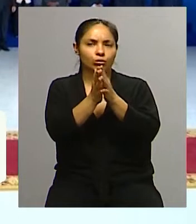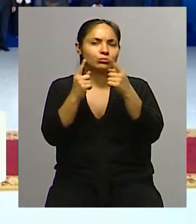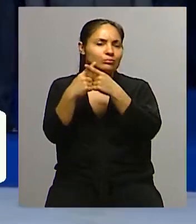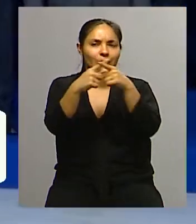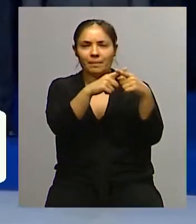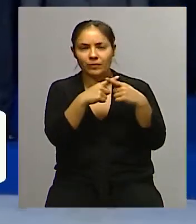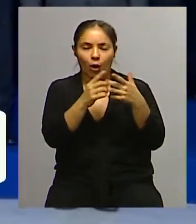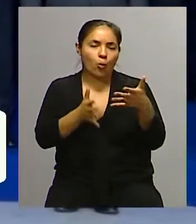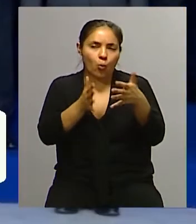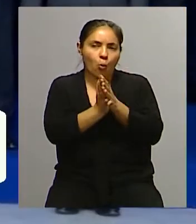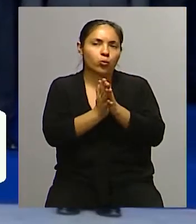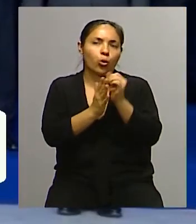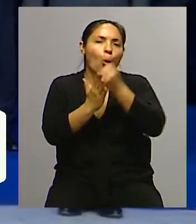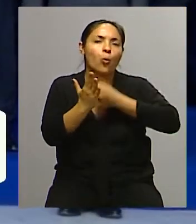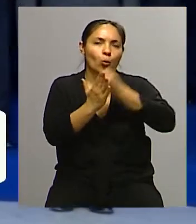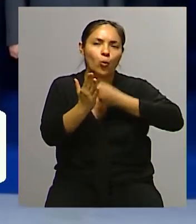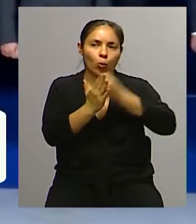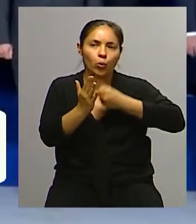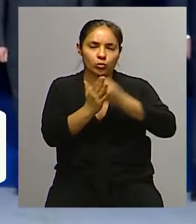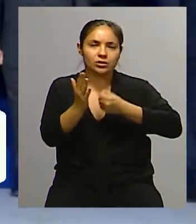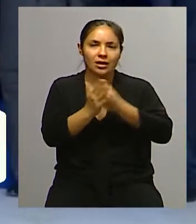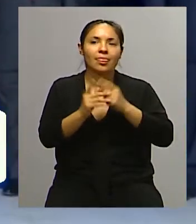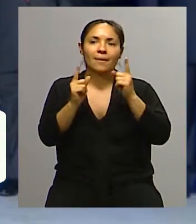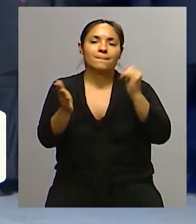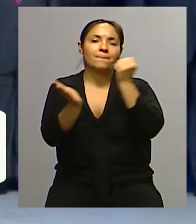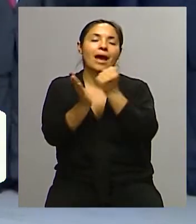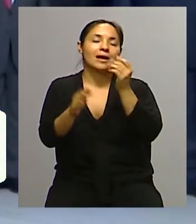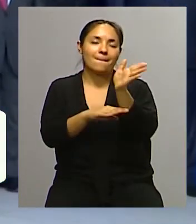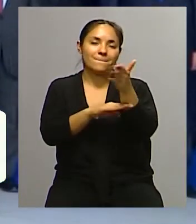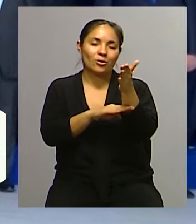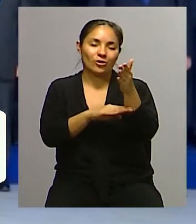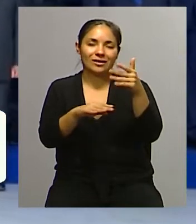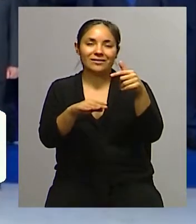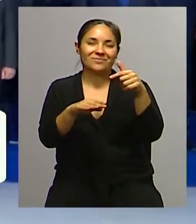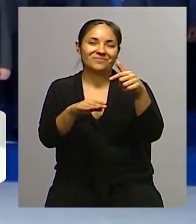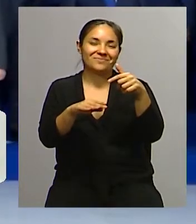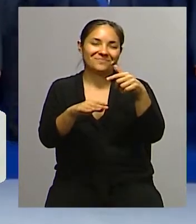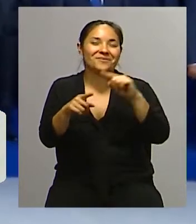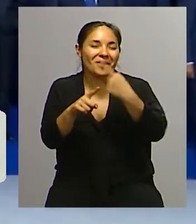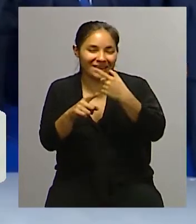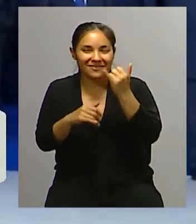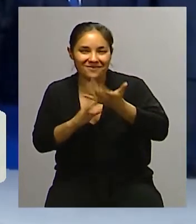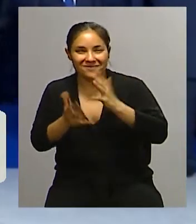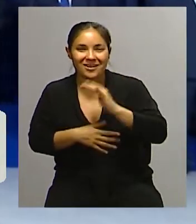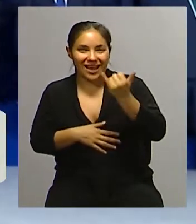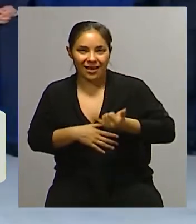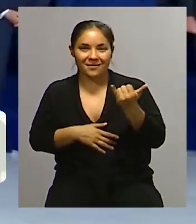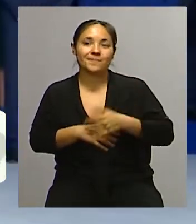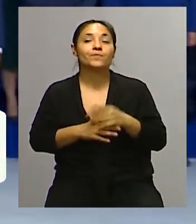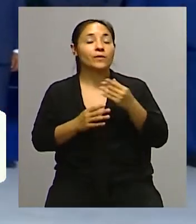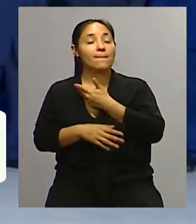sobre todo signadas por banderas políticas. Pero en el caso del presidente